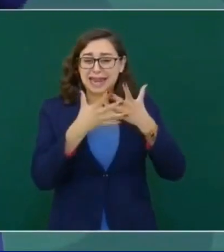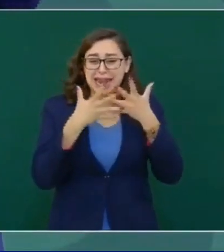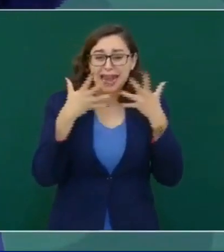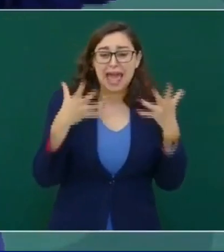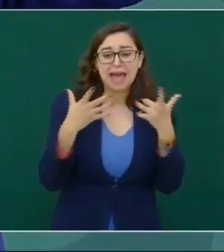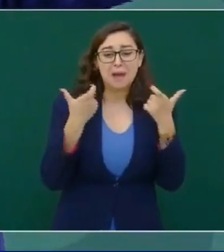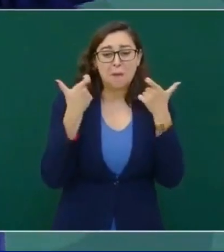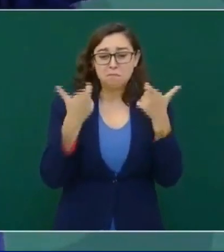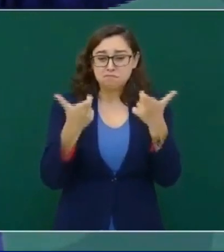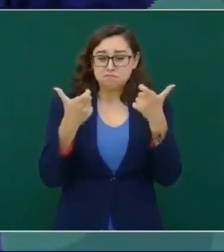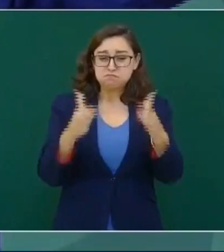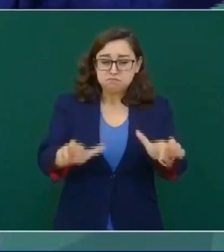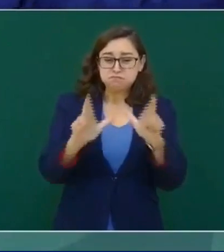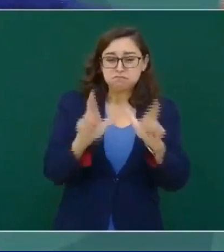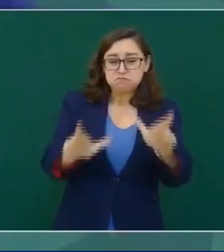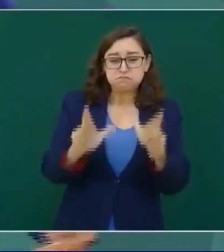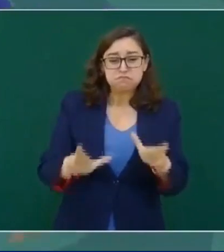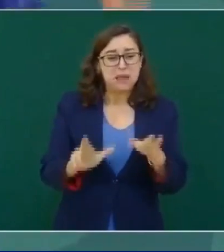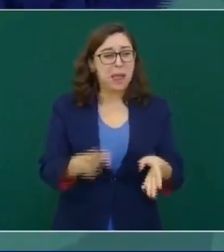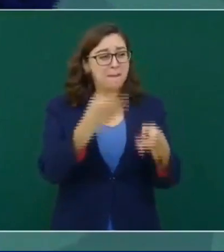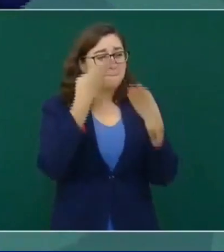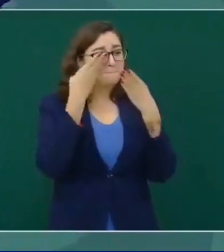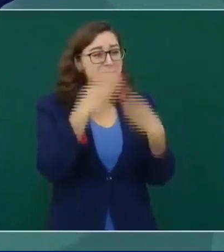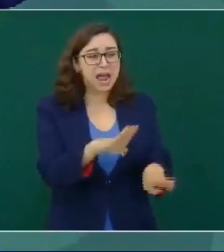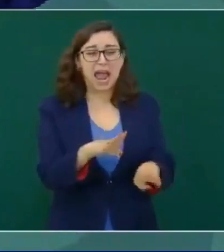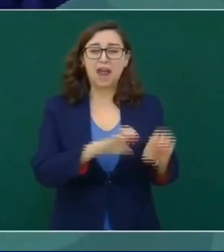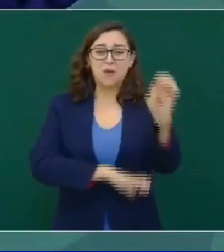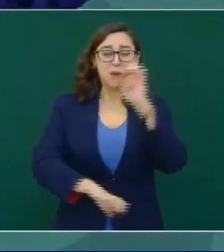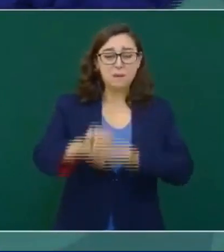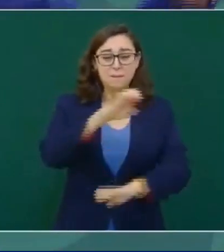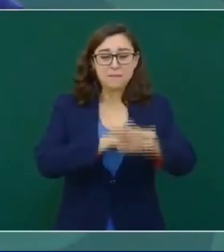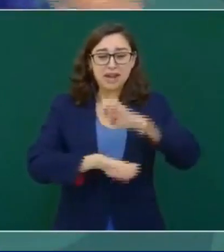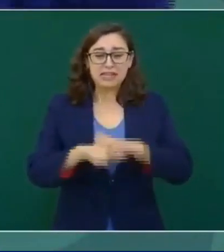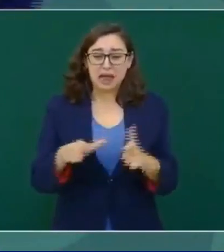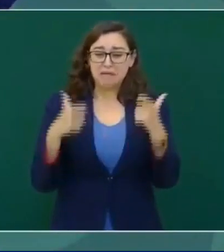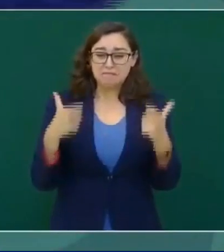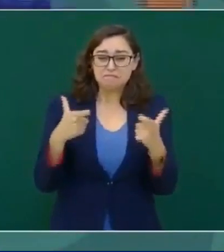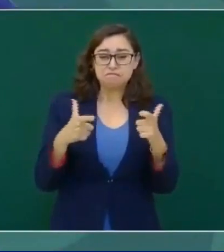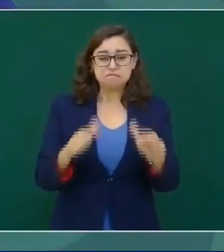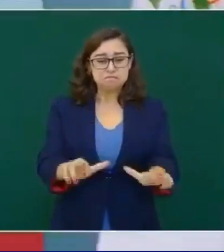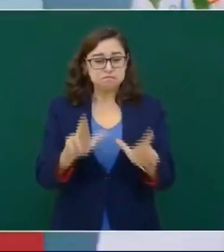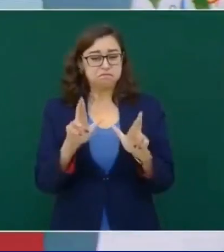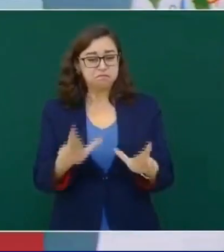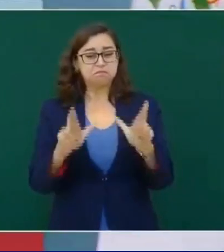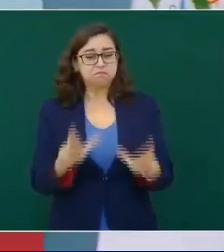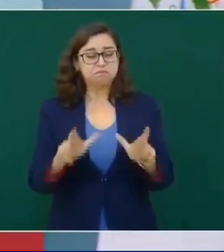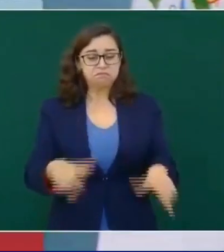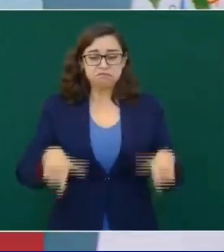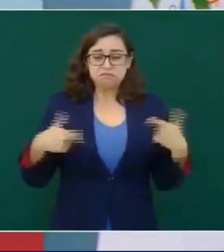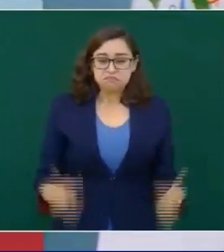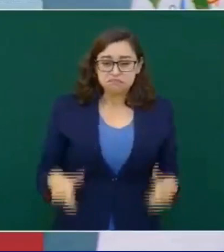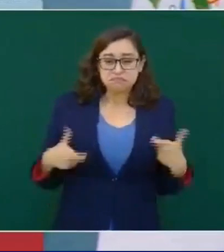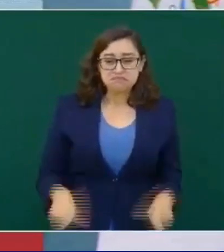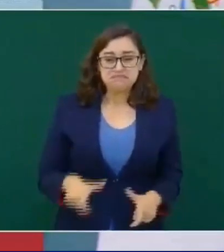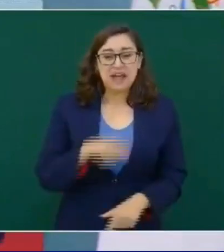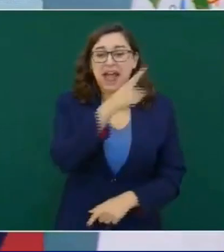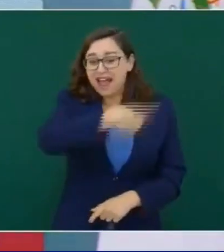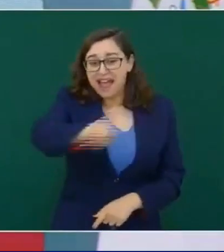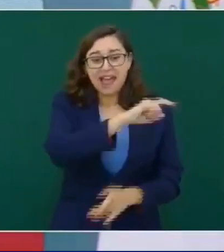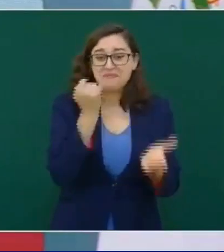los bancos más grandes de México, las empresas más grandes de México, los potentados, no pagaban